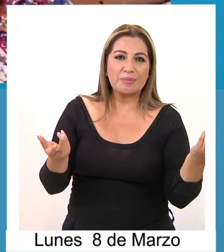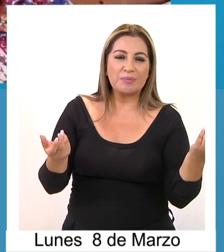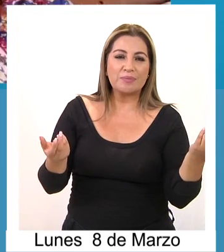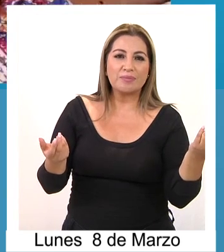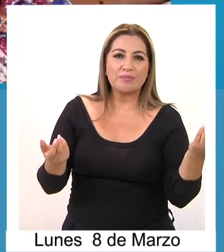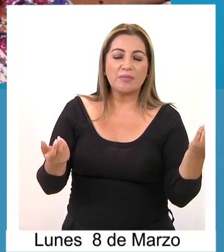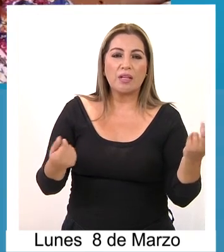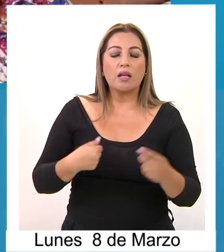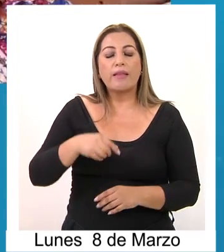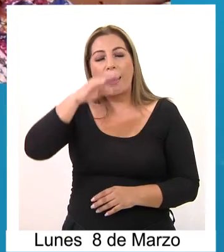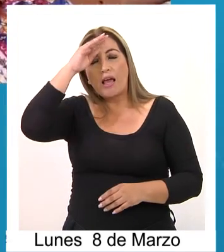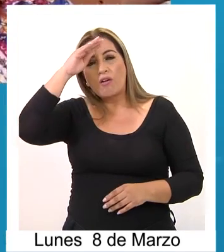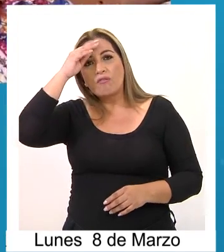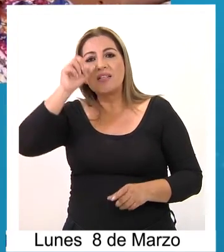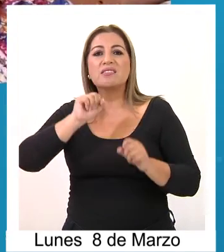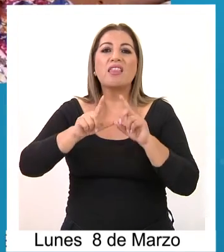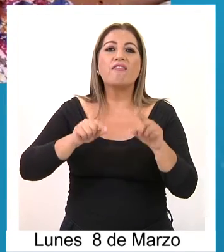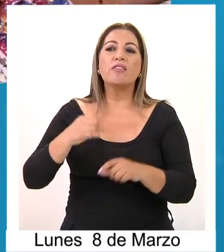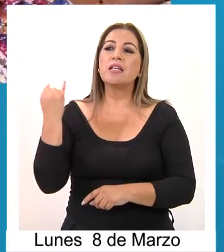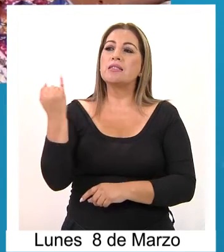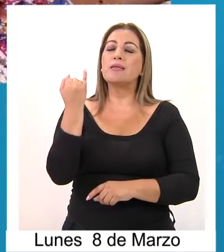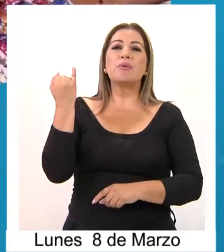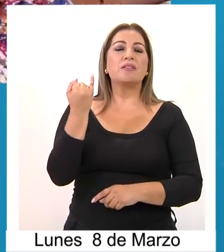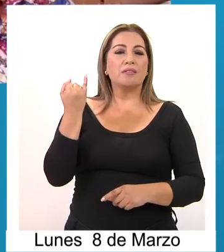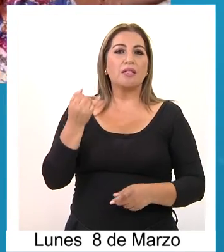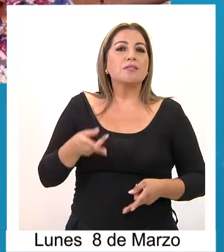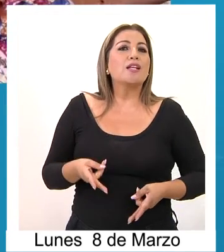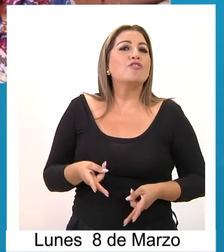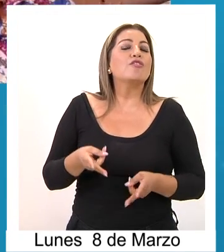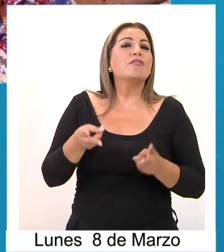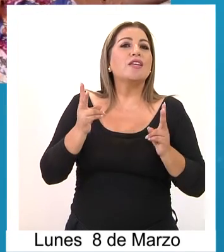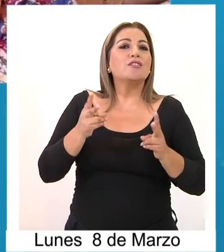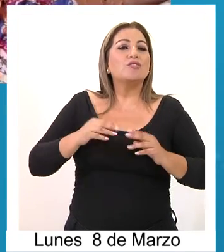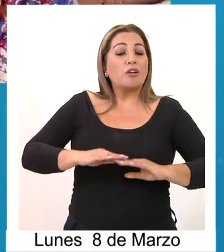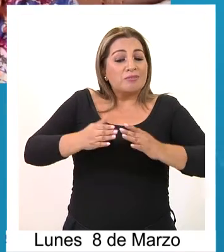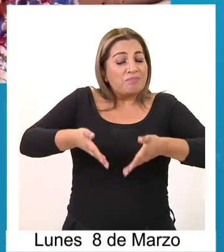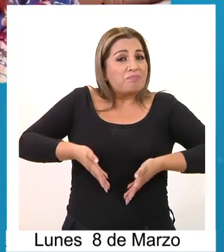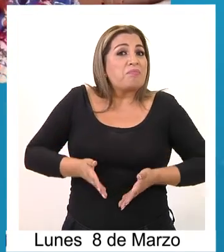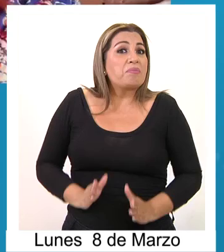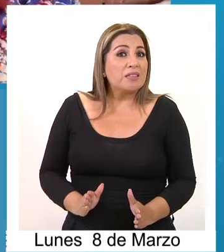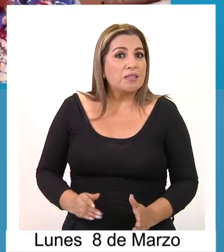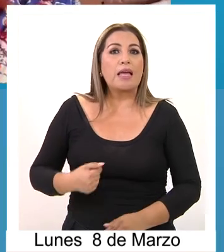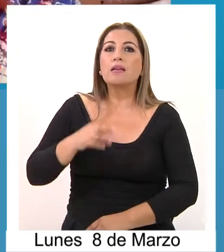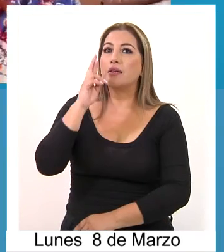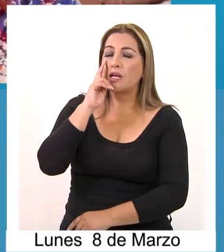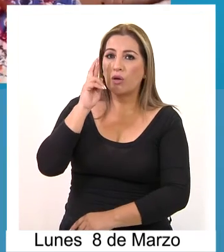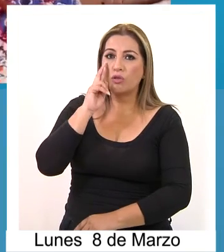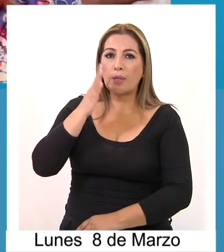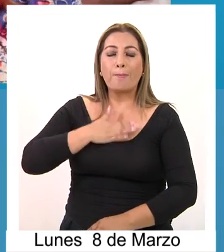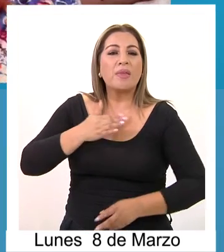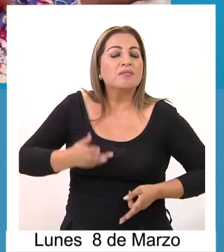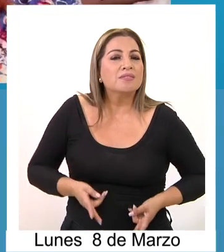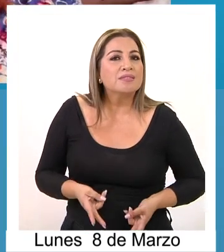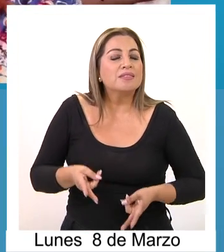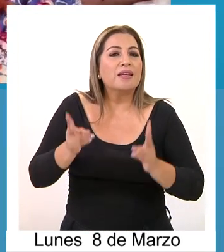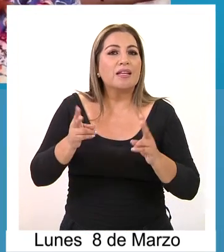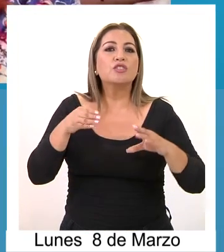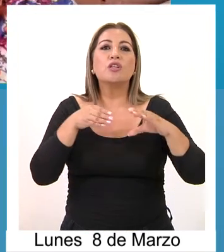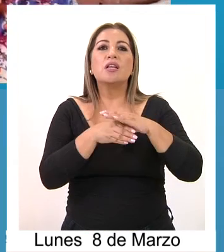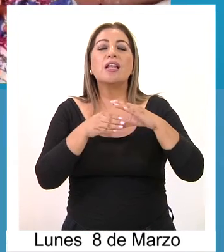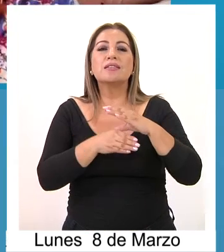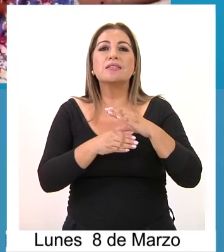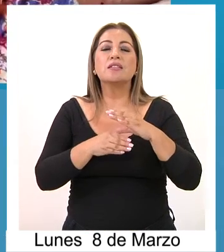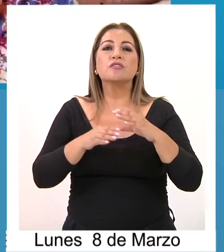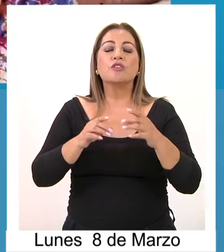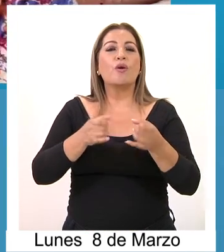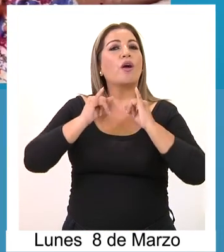el tema de confiar y de defender la autonomía de la mujer y los derechos sexuales y reproductivos y reconocer como un derecho el acceso